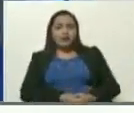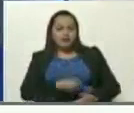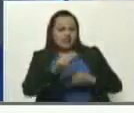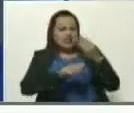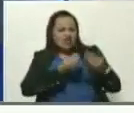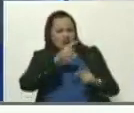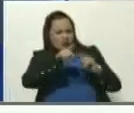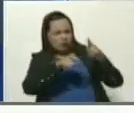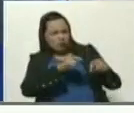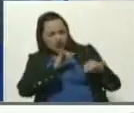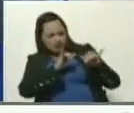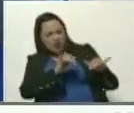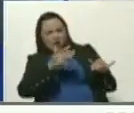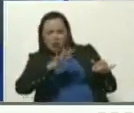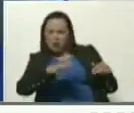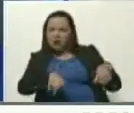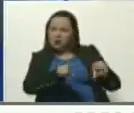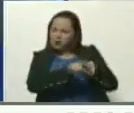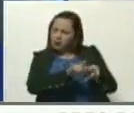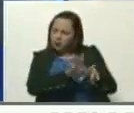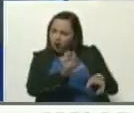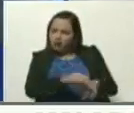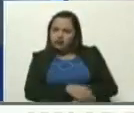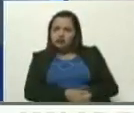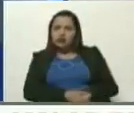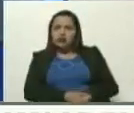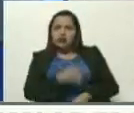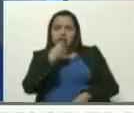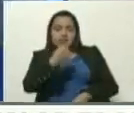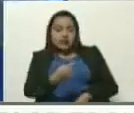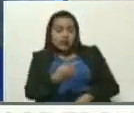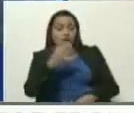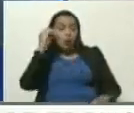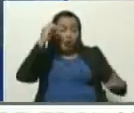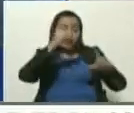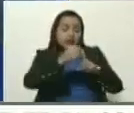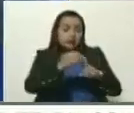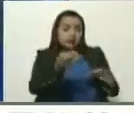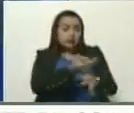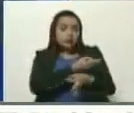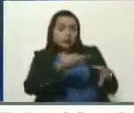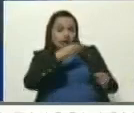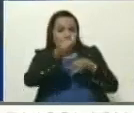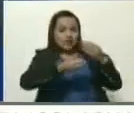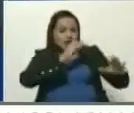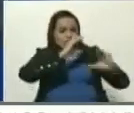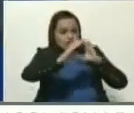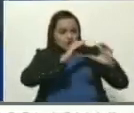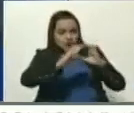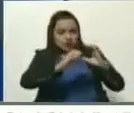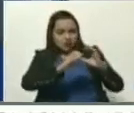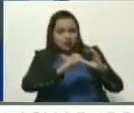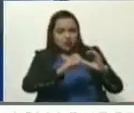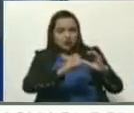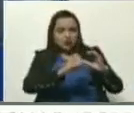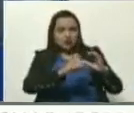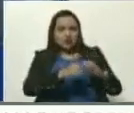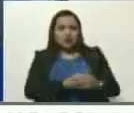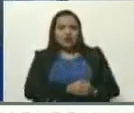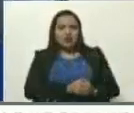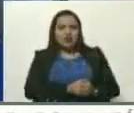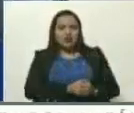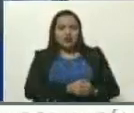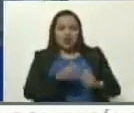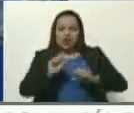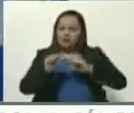similar y conversaba que hay retos extraordinarios para quienes hacen la comunicación, desde los que vienen de la academia